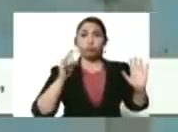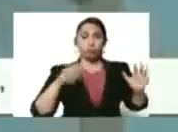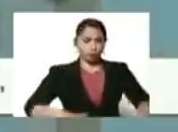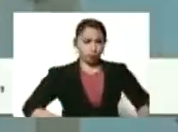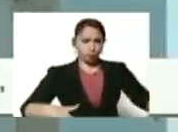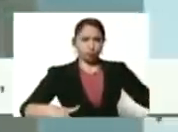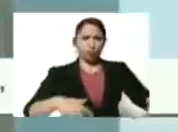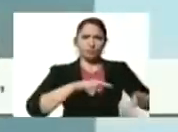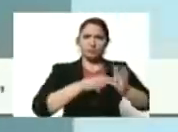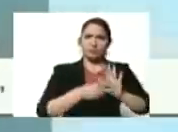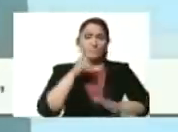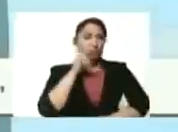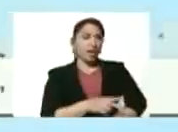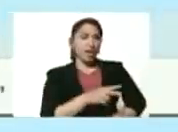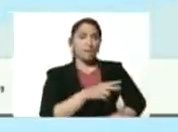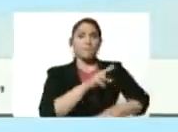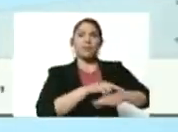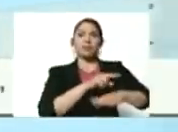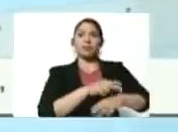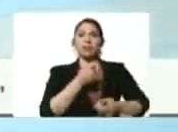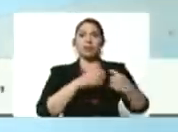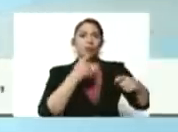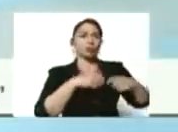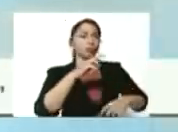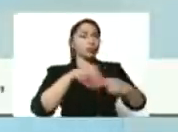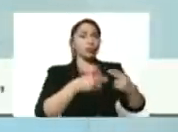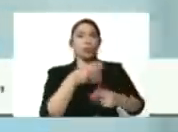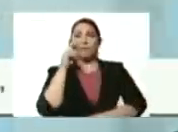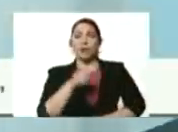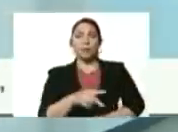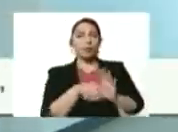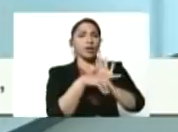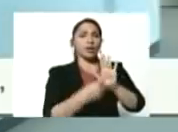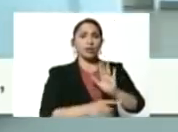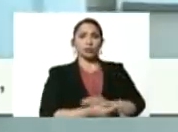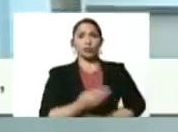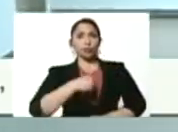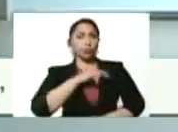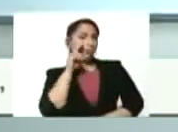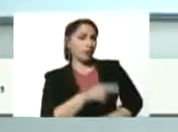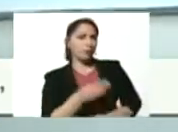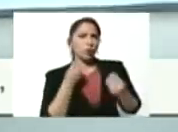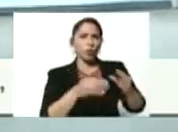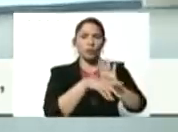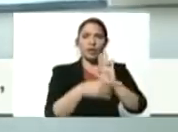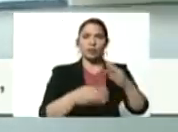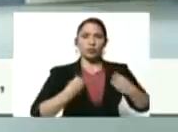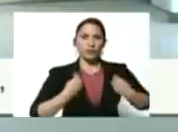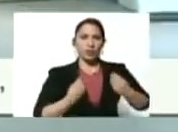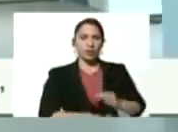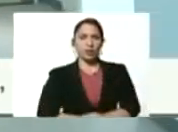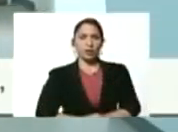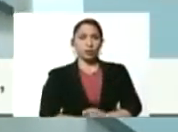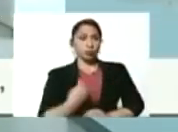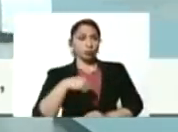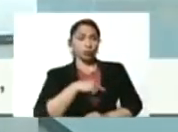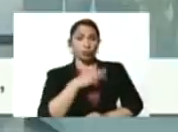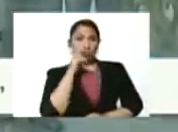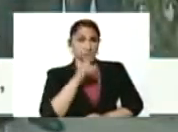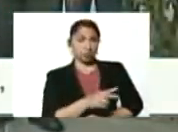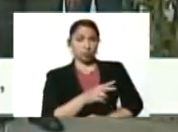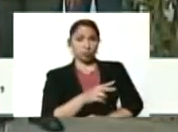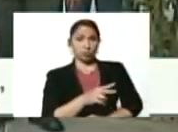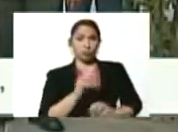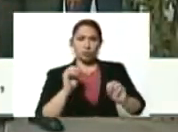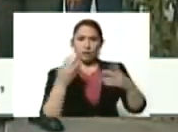capitalismo ve a la medicina como un negocio. Nosotros lo vemos como un derecho y lo vemos, por supuesto, como ese derecho a la vida. Y así lo estamos tratando,